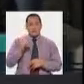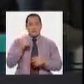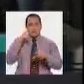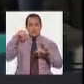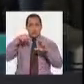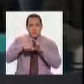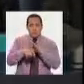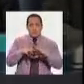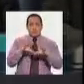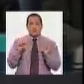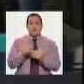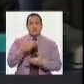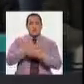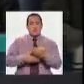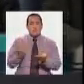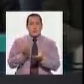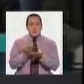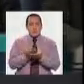cabal del expediente.